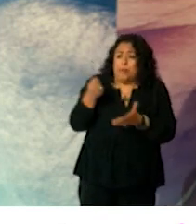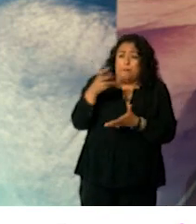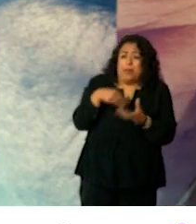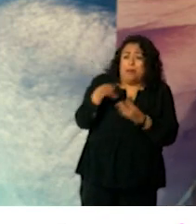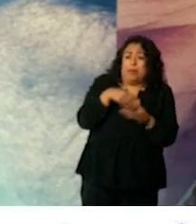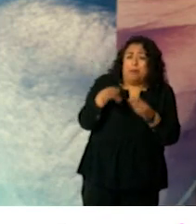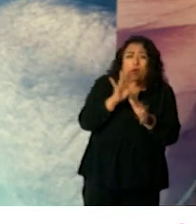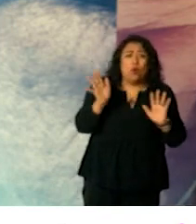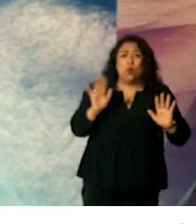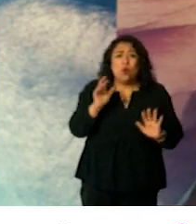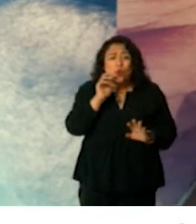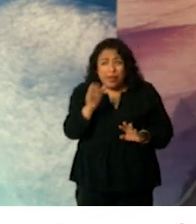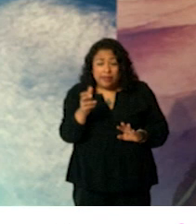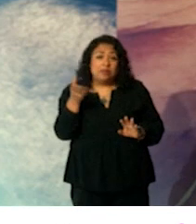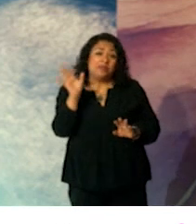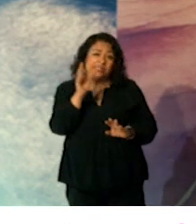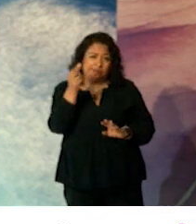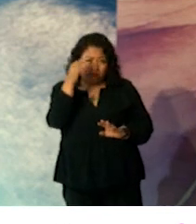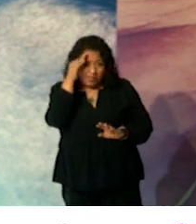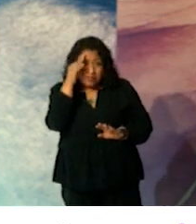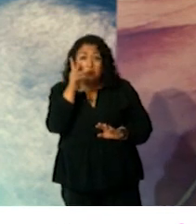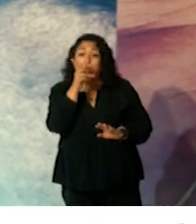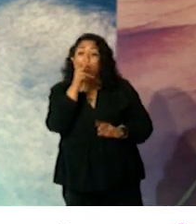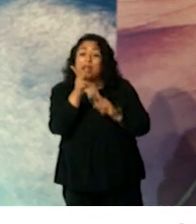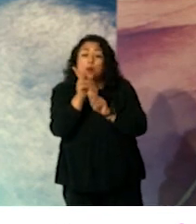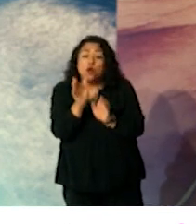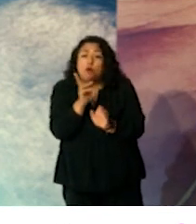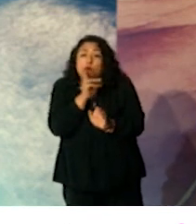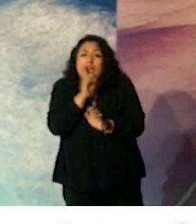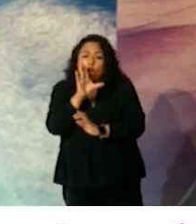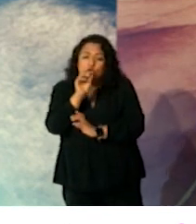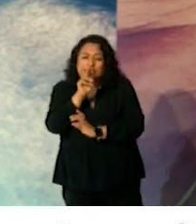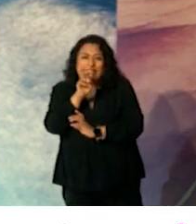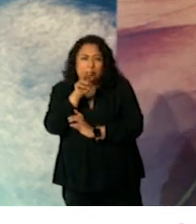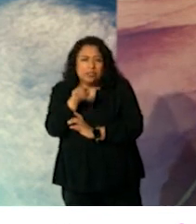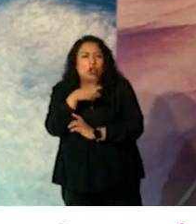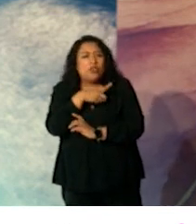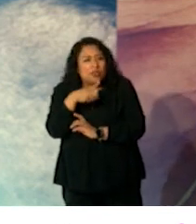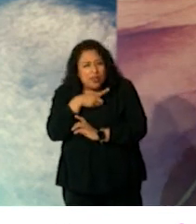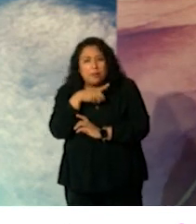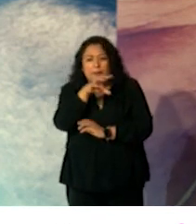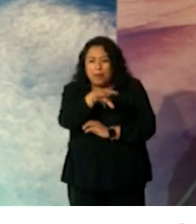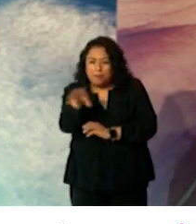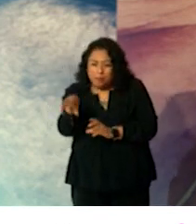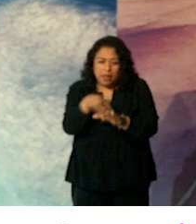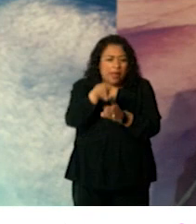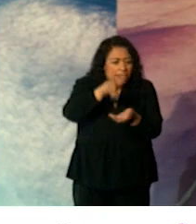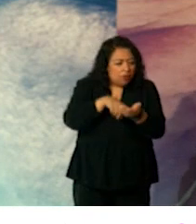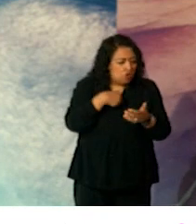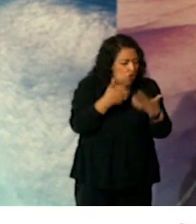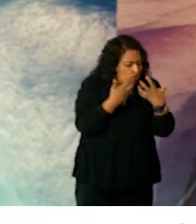en conservación, y a lo mejor repensar incluso la palabra conservación, porque yo creo que debe de haber una intersección entre